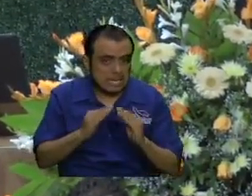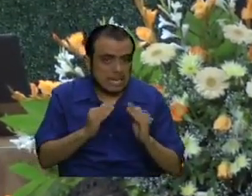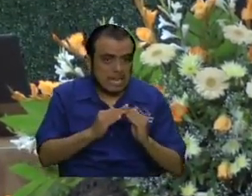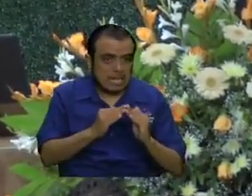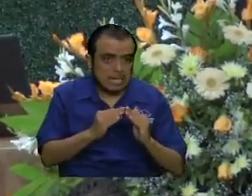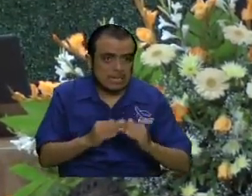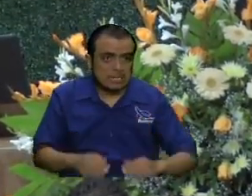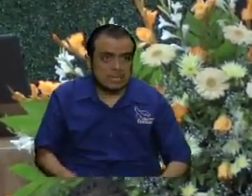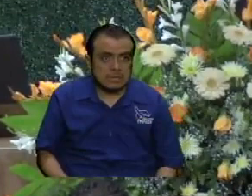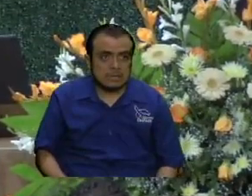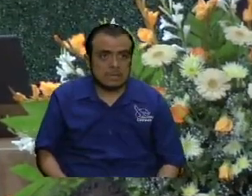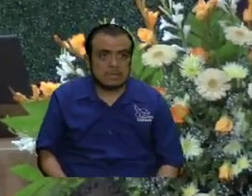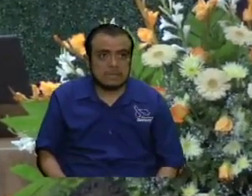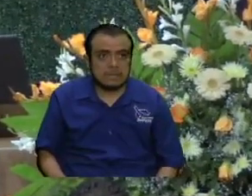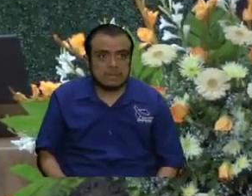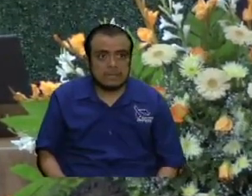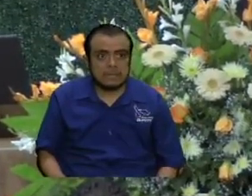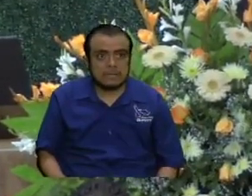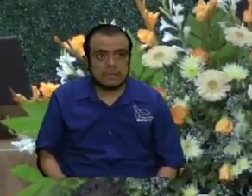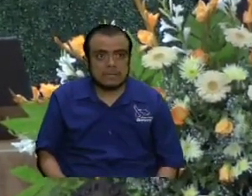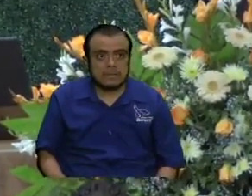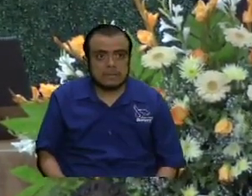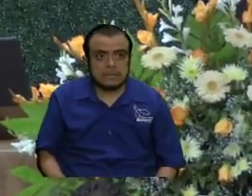a muchos de ellos los vamos a tener que educar en casa